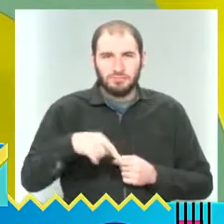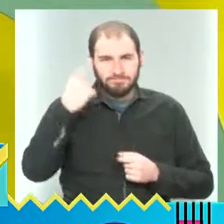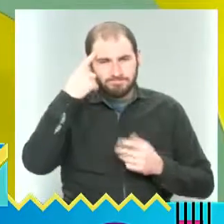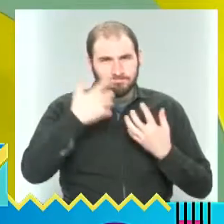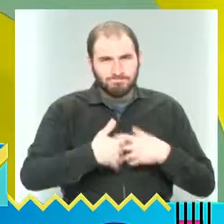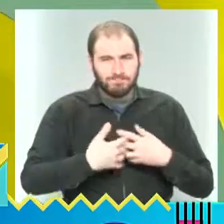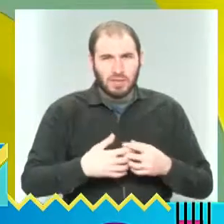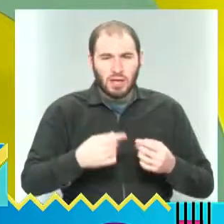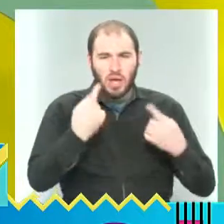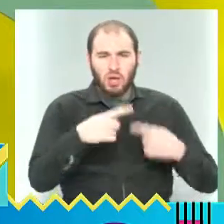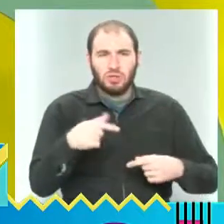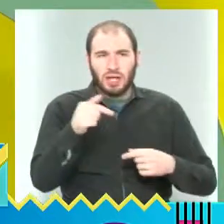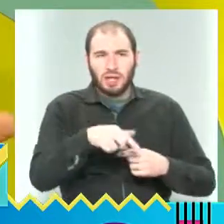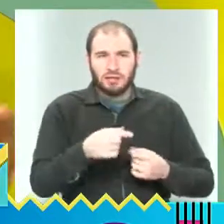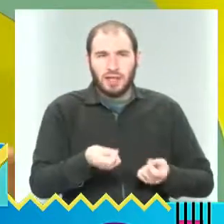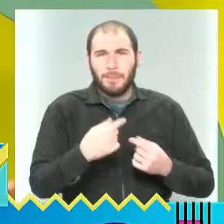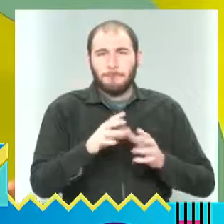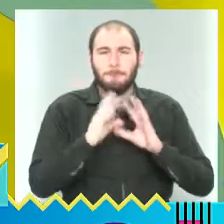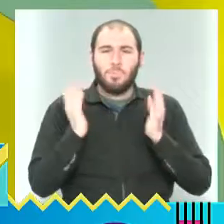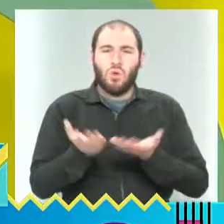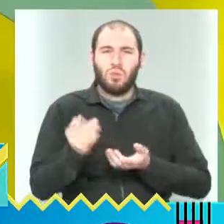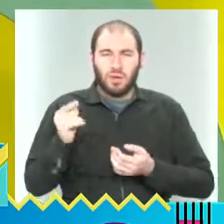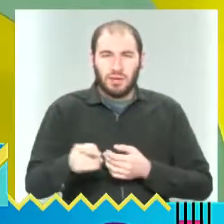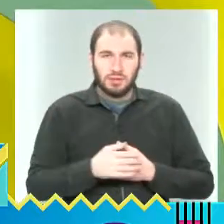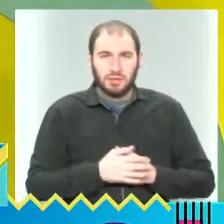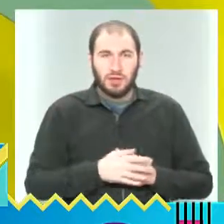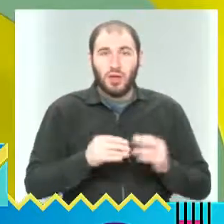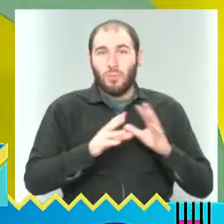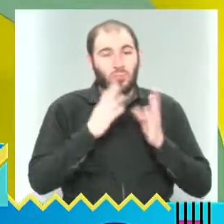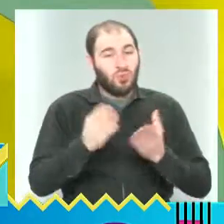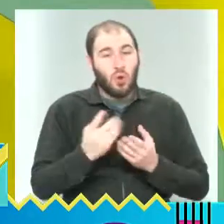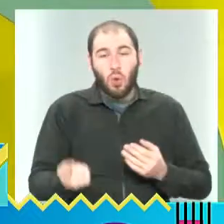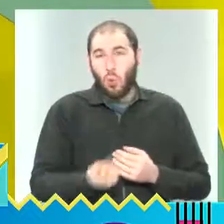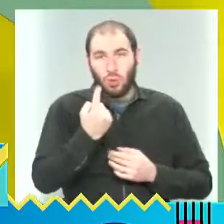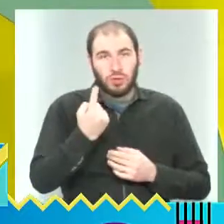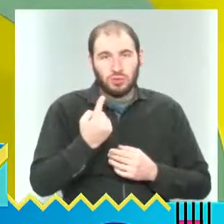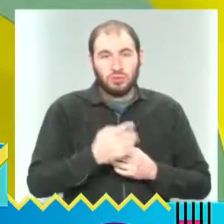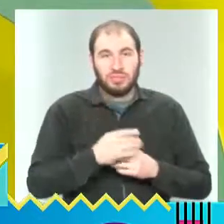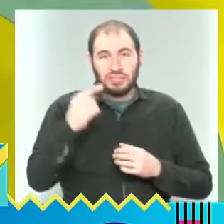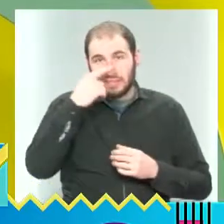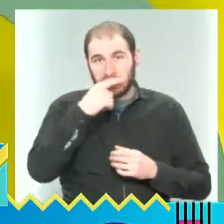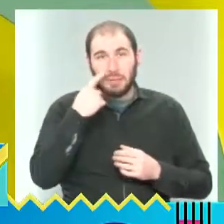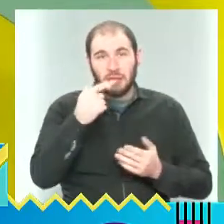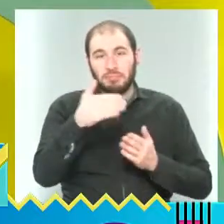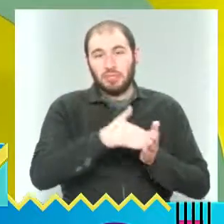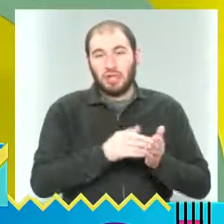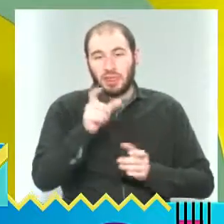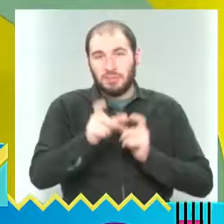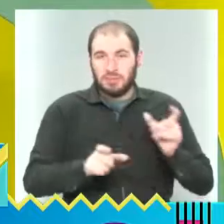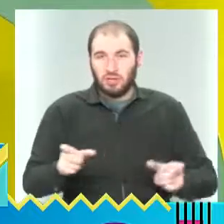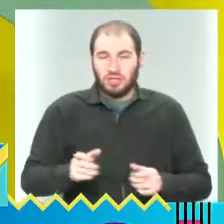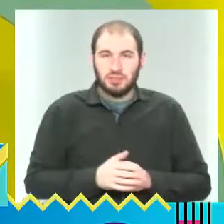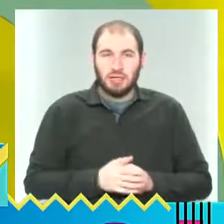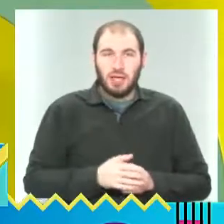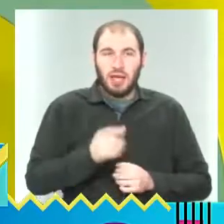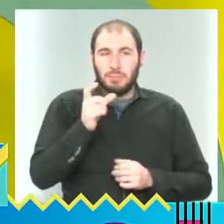que esos recursos salen del planeta, que hay un único planeta y que somos 7.000 millones de personas y que a nadie